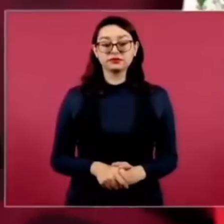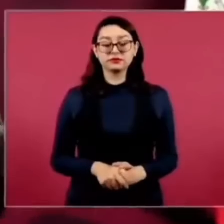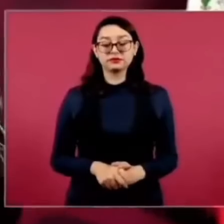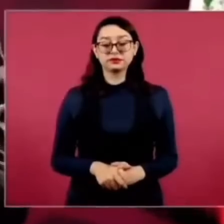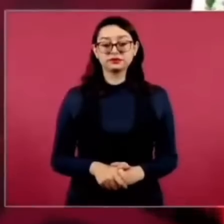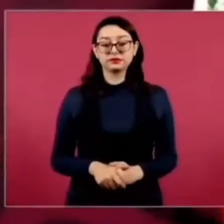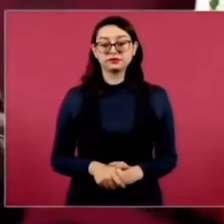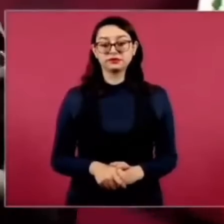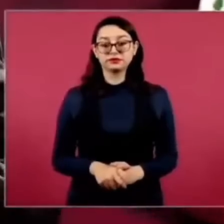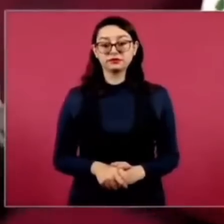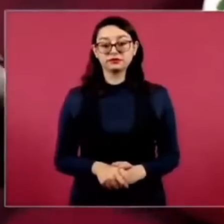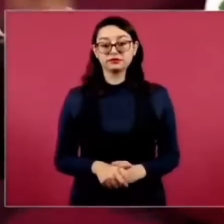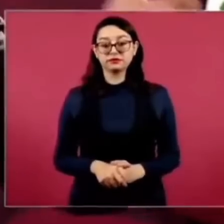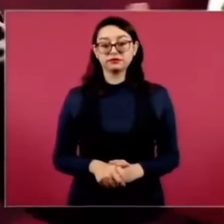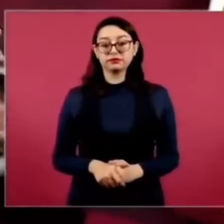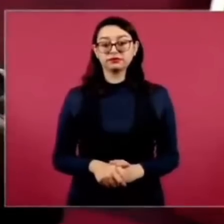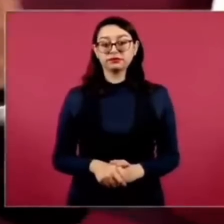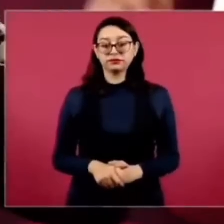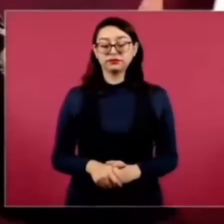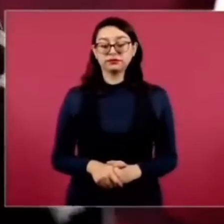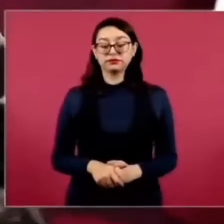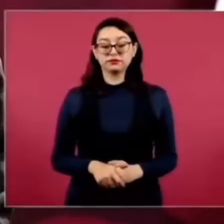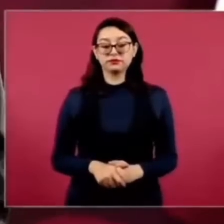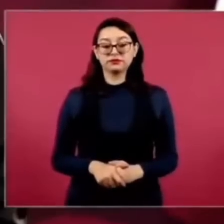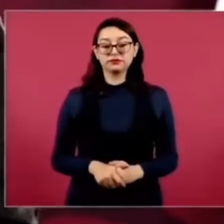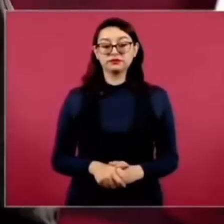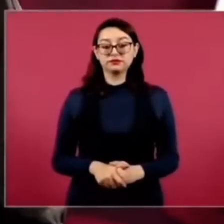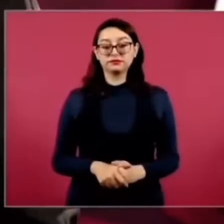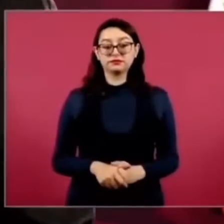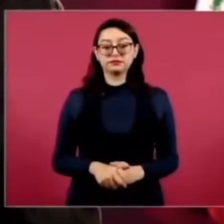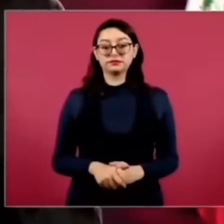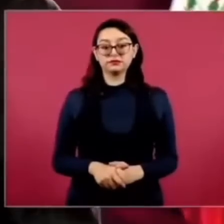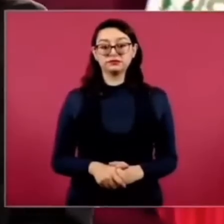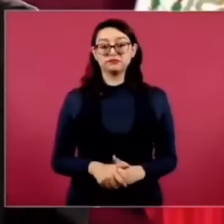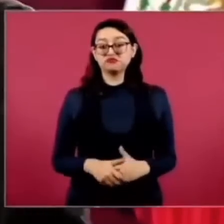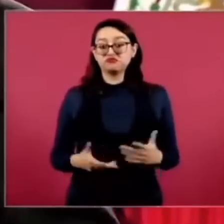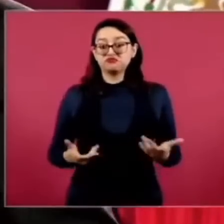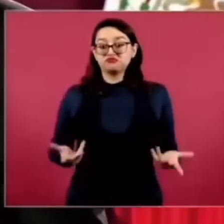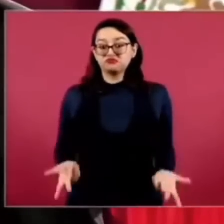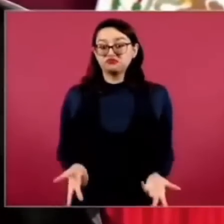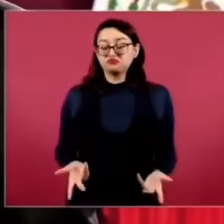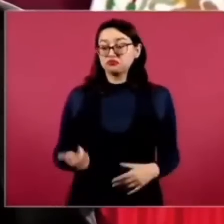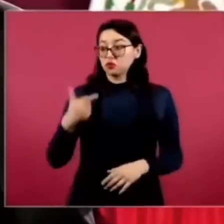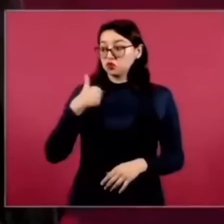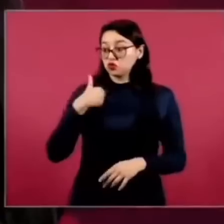de que yo les recorté el presupuesto,